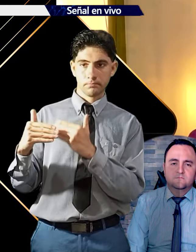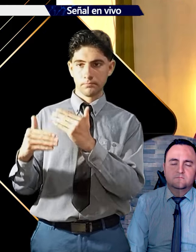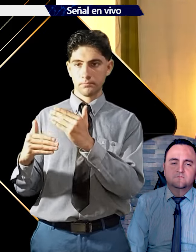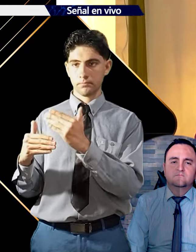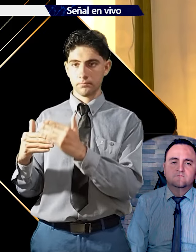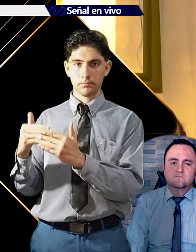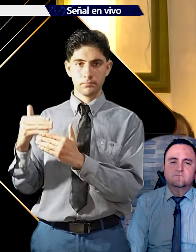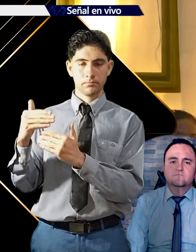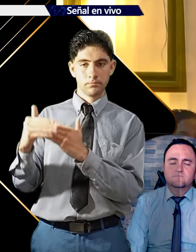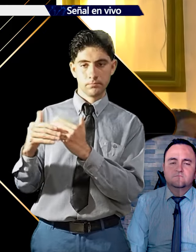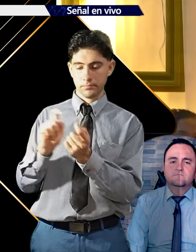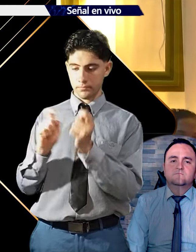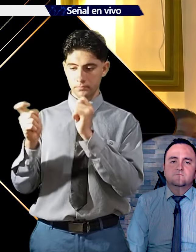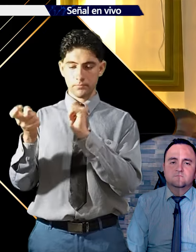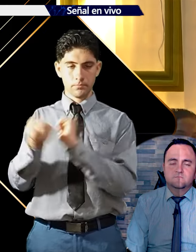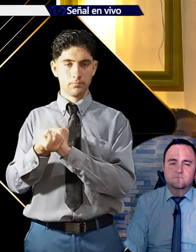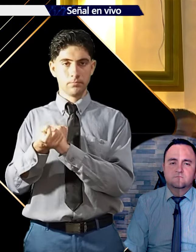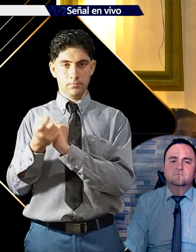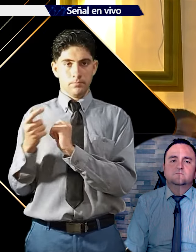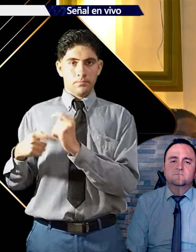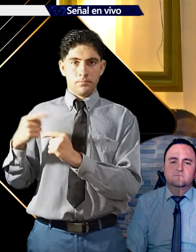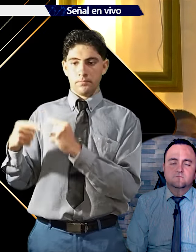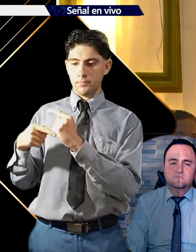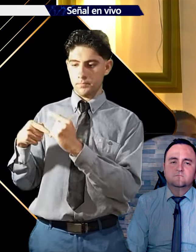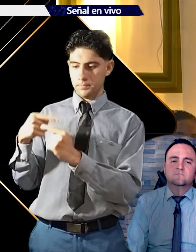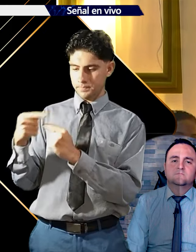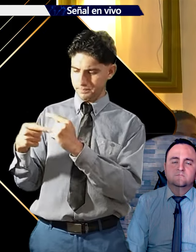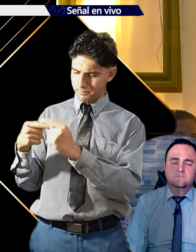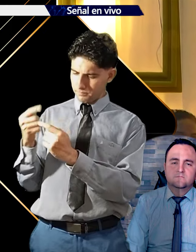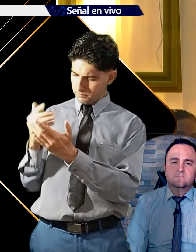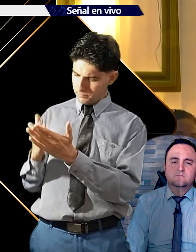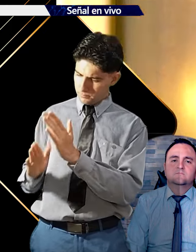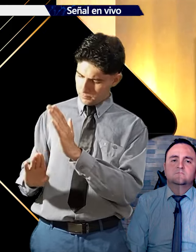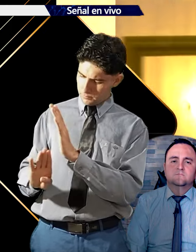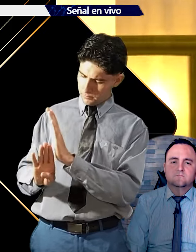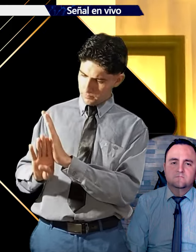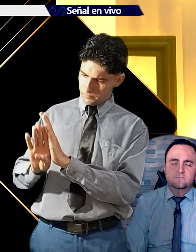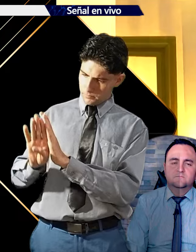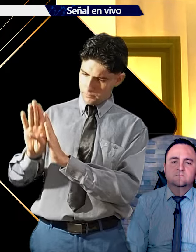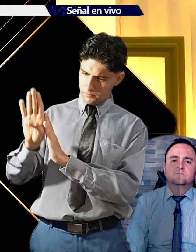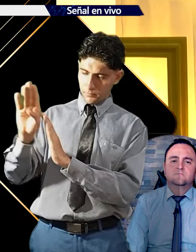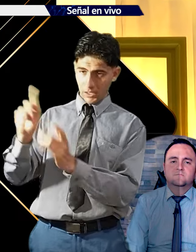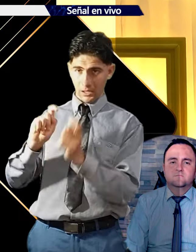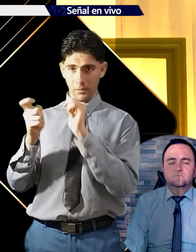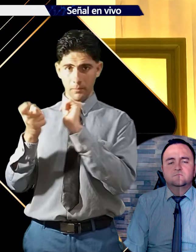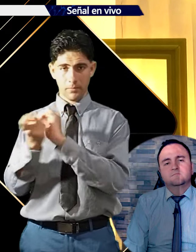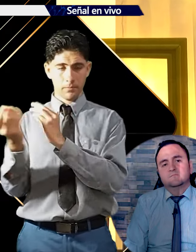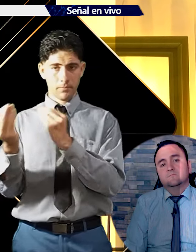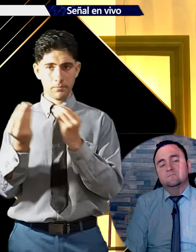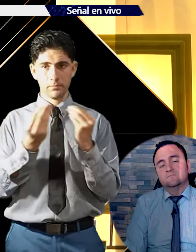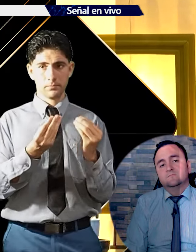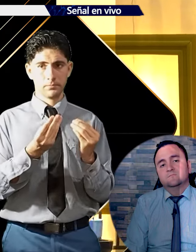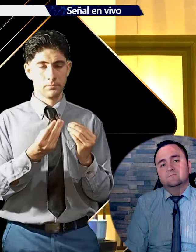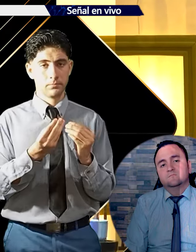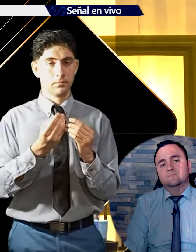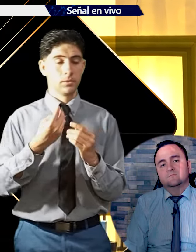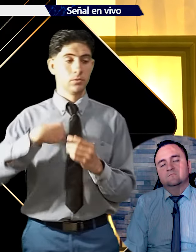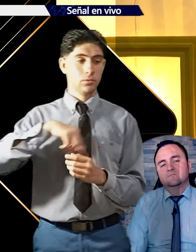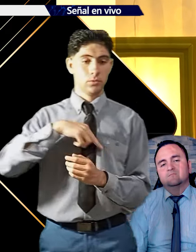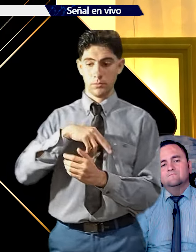degeneran. Déjeme decirle que tengamos mucho cuidado, hermano, porque esas generaciones que vienen tras de nosotros degeneran